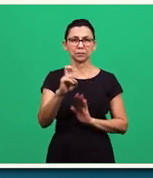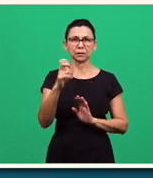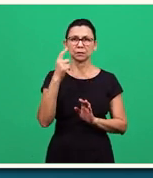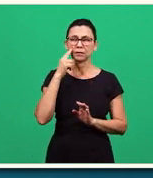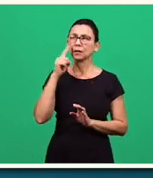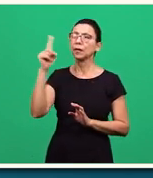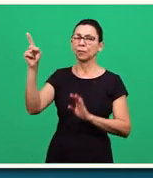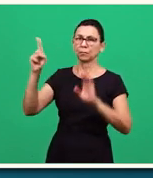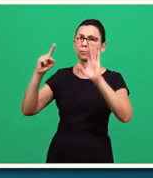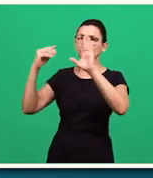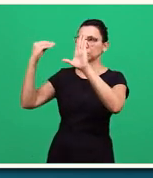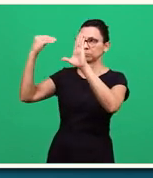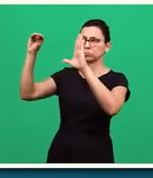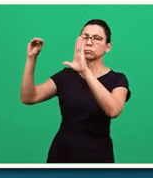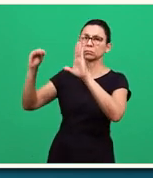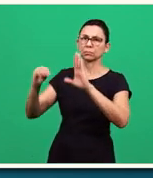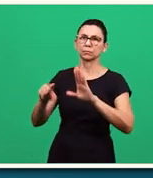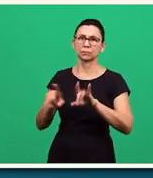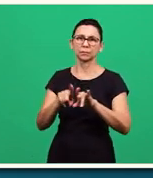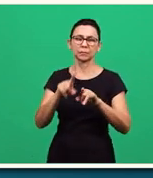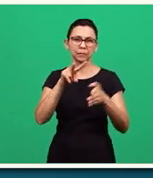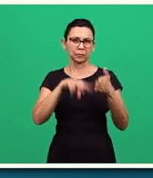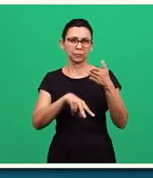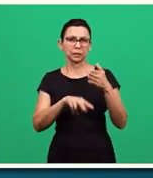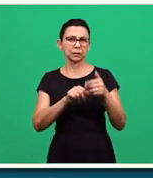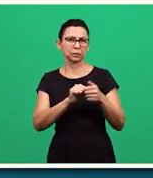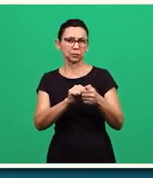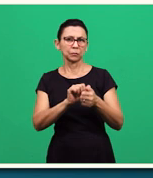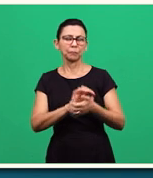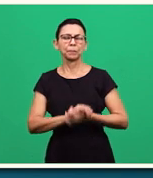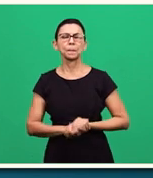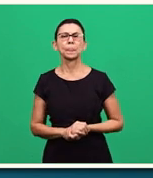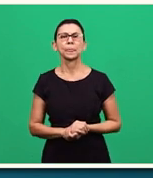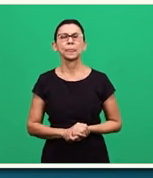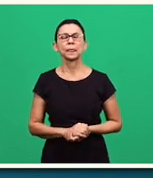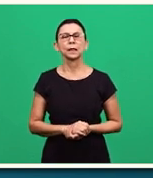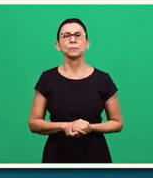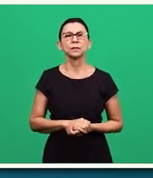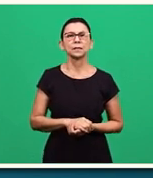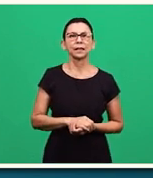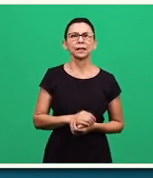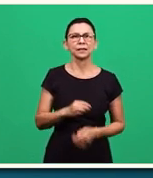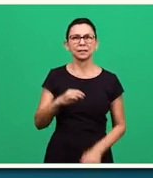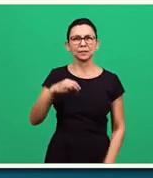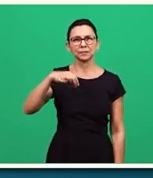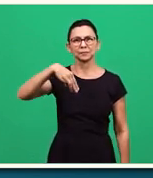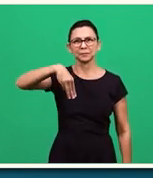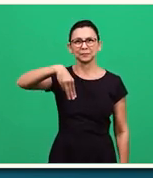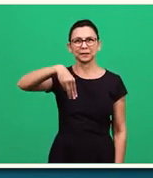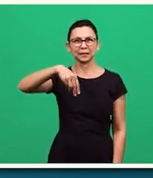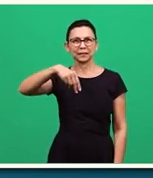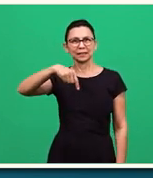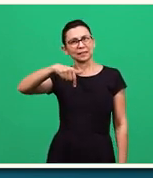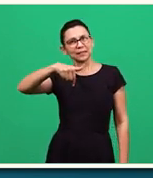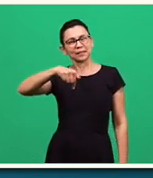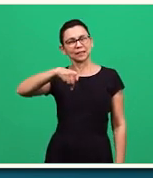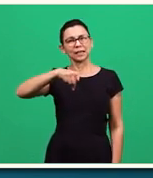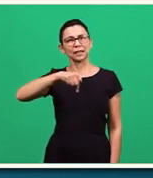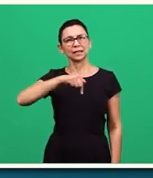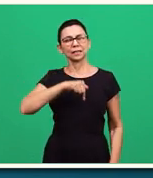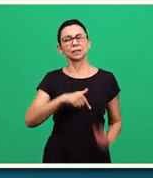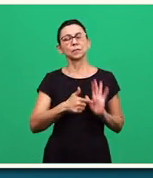va a ser proyectado también. Voy a pedir que leamos juntos qué Miqueas habla al respecto de este momento.